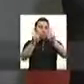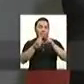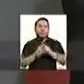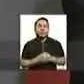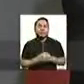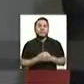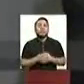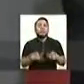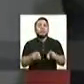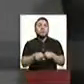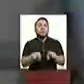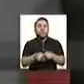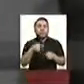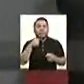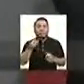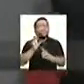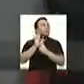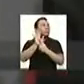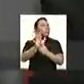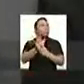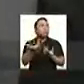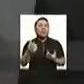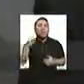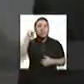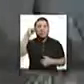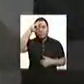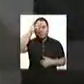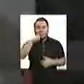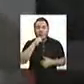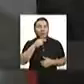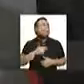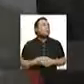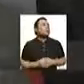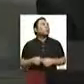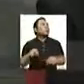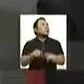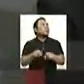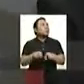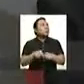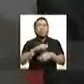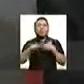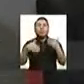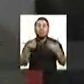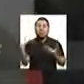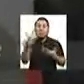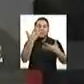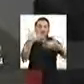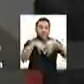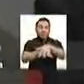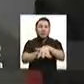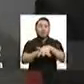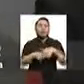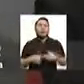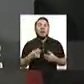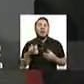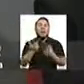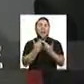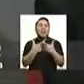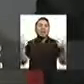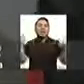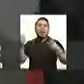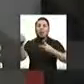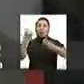democráticos, de promoción y defensa de los derechos humanos, de promoción de la apertura, de la integración del libre comercio